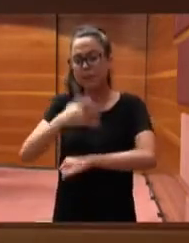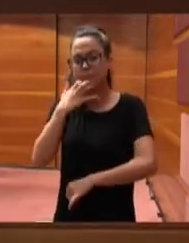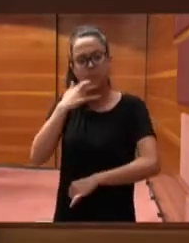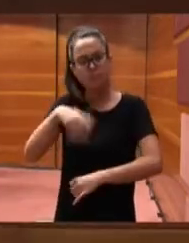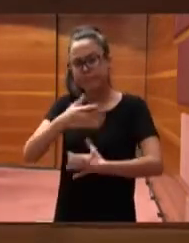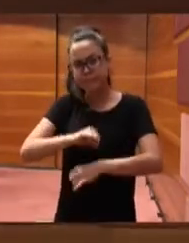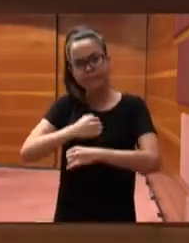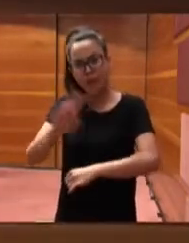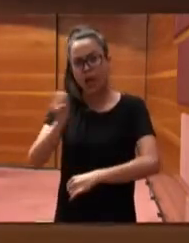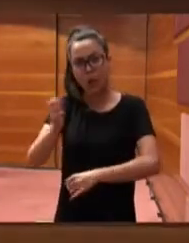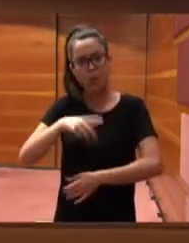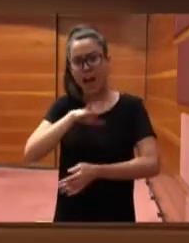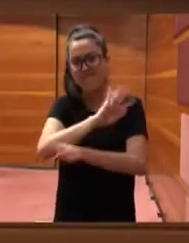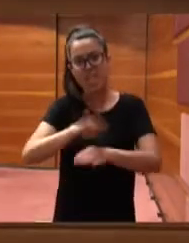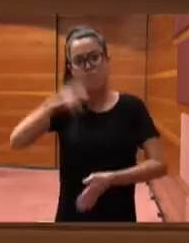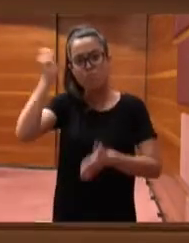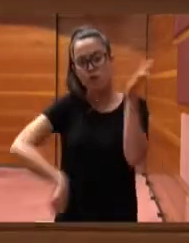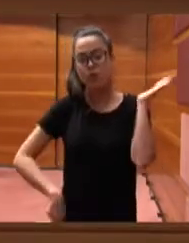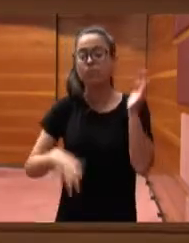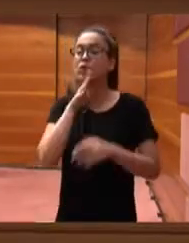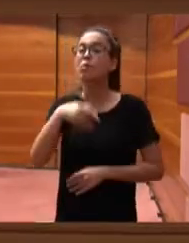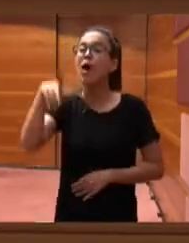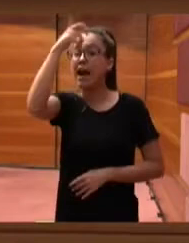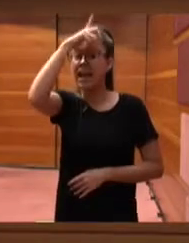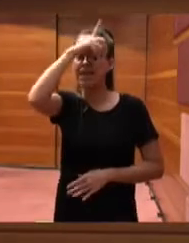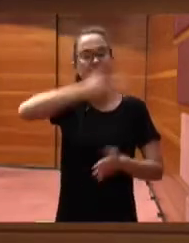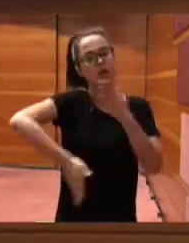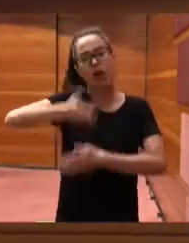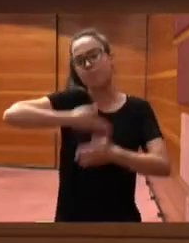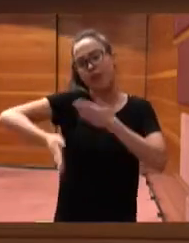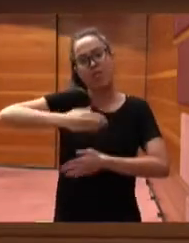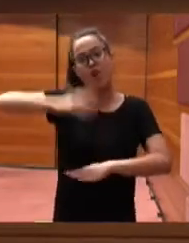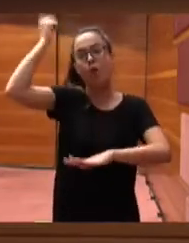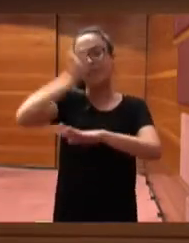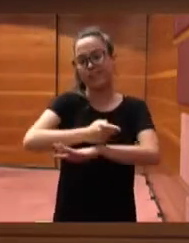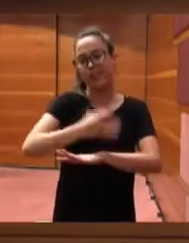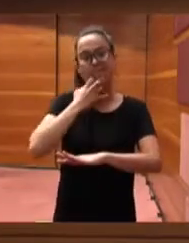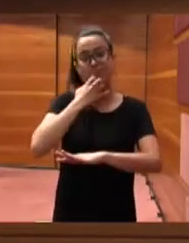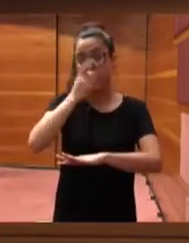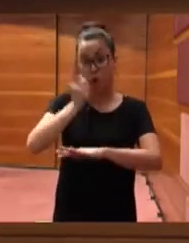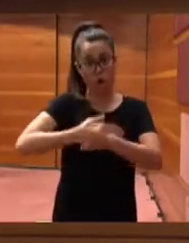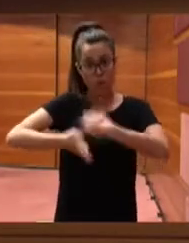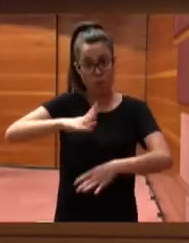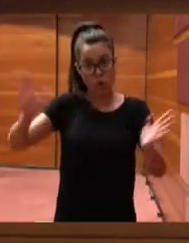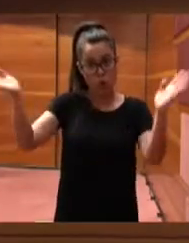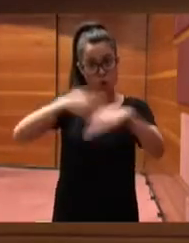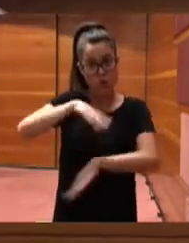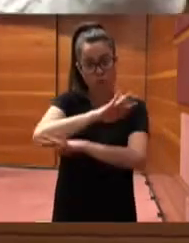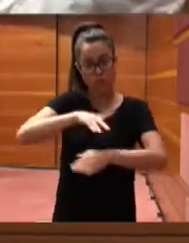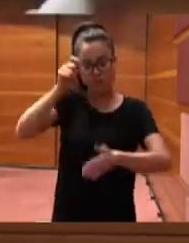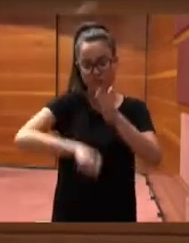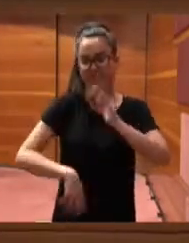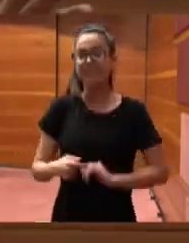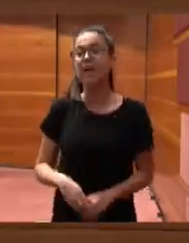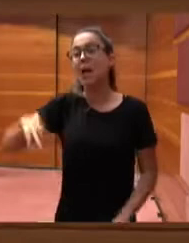Porque la colaboración está tan instituida en Alemania que es obligatoria. Ahora, imaginaos que la siguiente nevada multamos